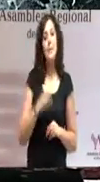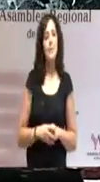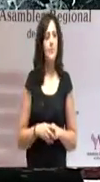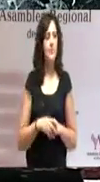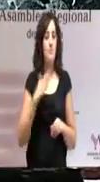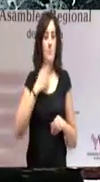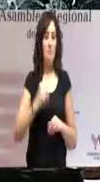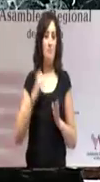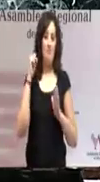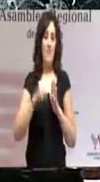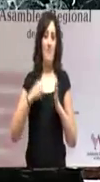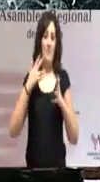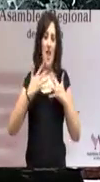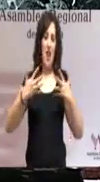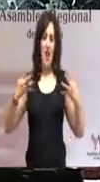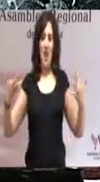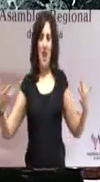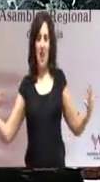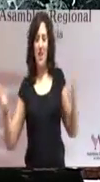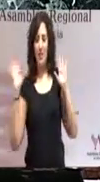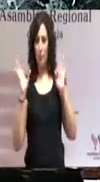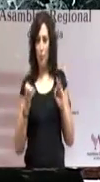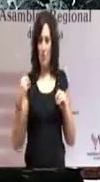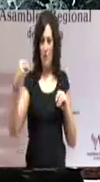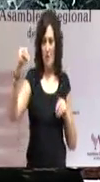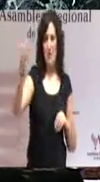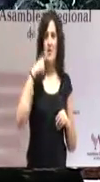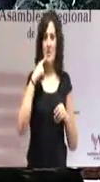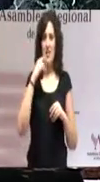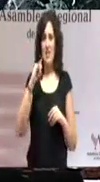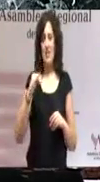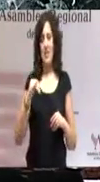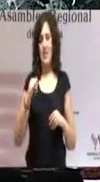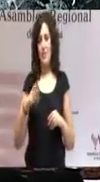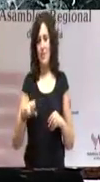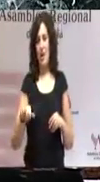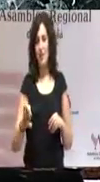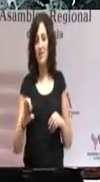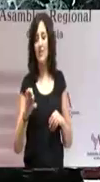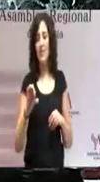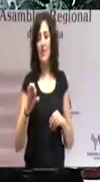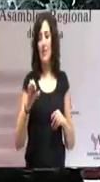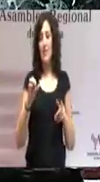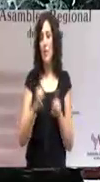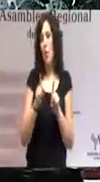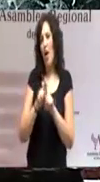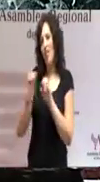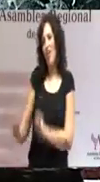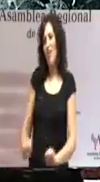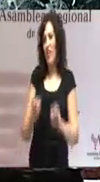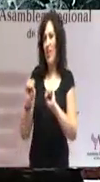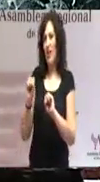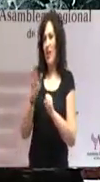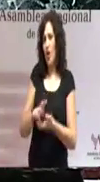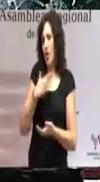podría estar hablando 10 minutos, señor Ibars, y no me cansaría cuando se trata de hablar de la región y de defender sus intereses. Eso es algo que también